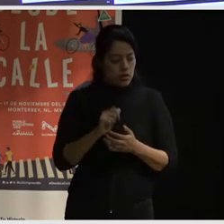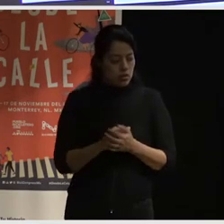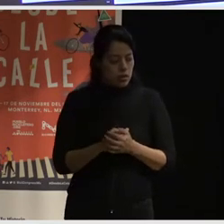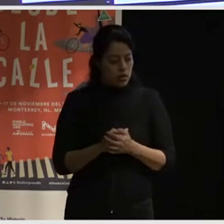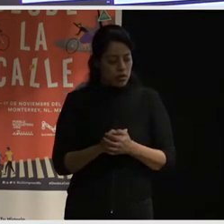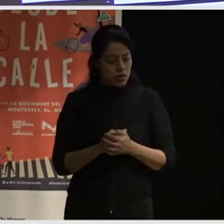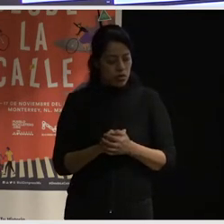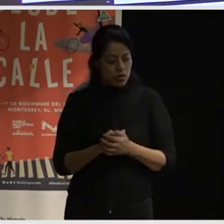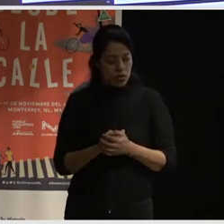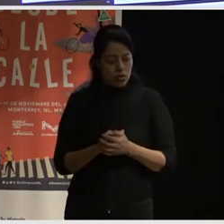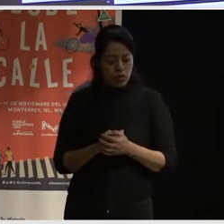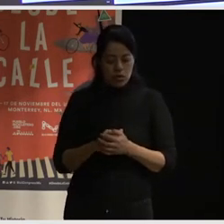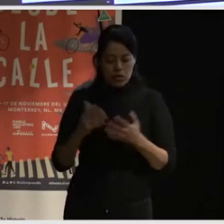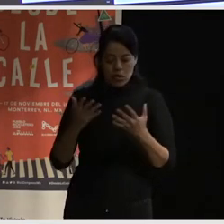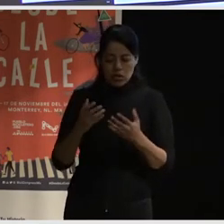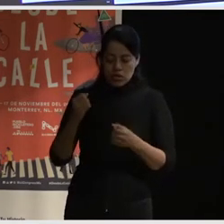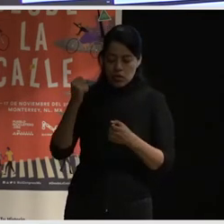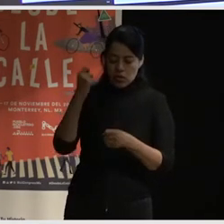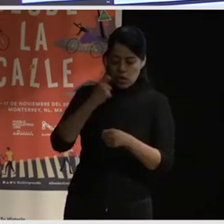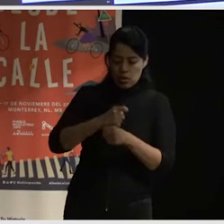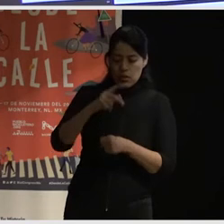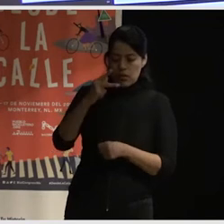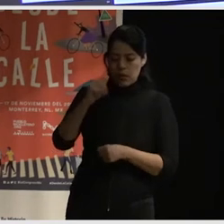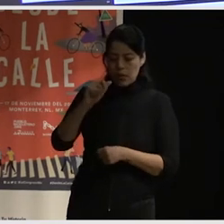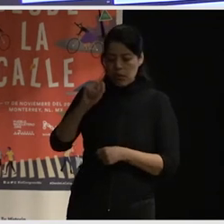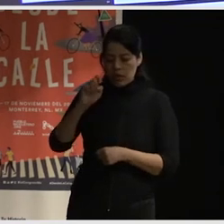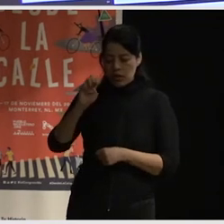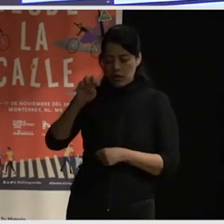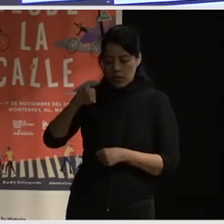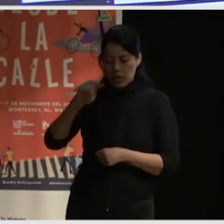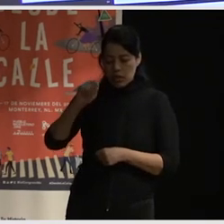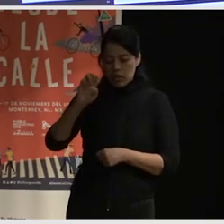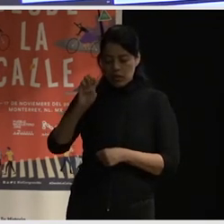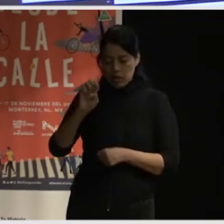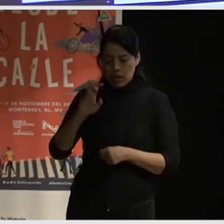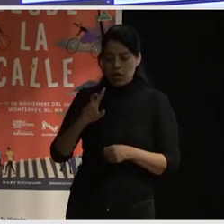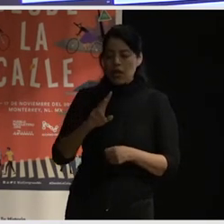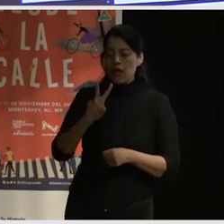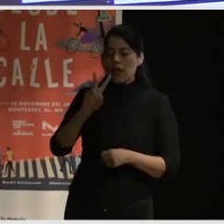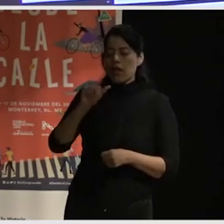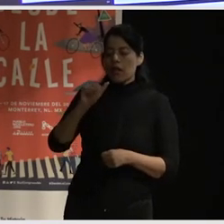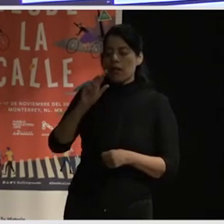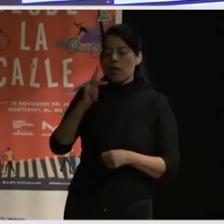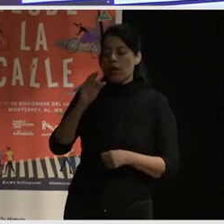cuando se creó la primera patente de vapor en 1764 en